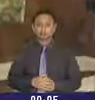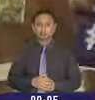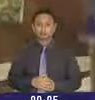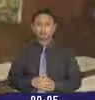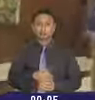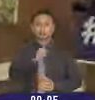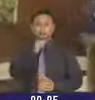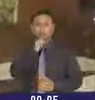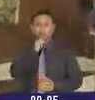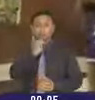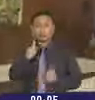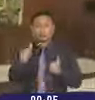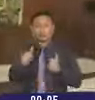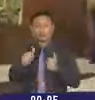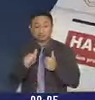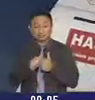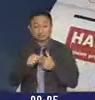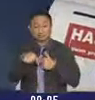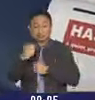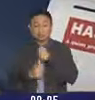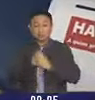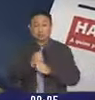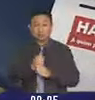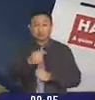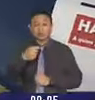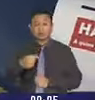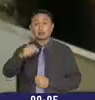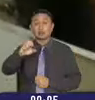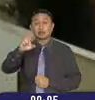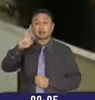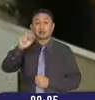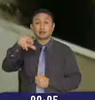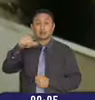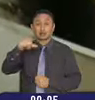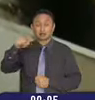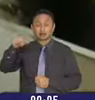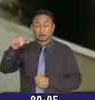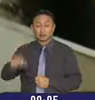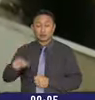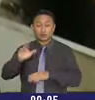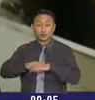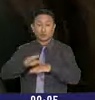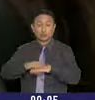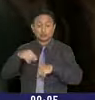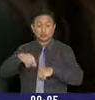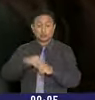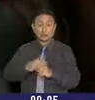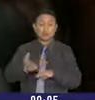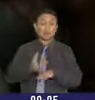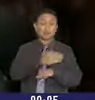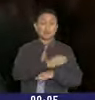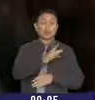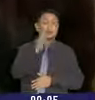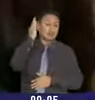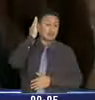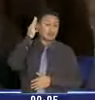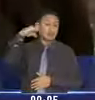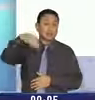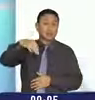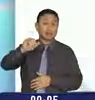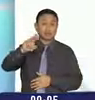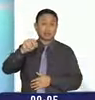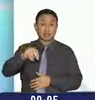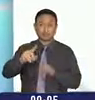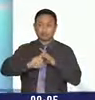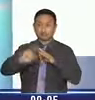Faltan pocos días para acabar el año y Germán Cáceres, principal sospechoso del femicidio ocurrido contra María Belén Bernal,